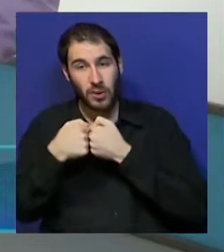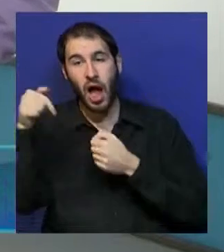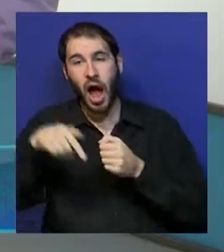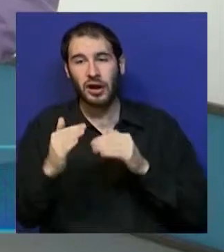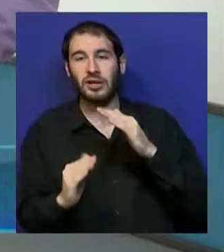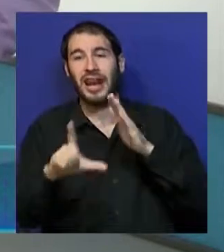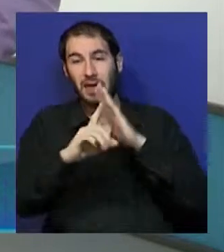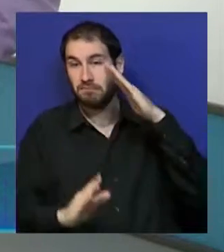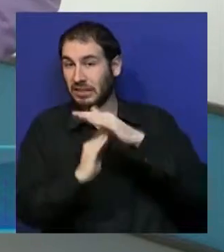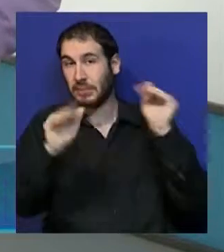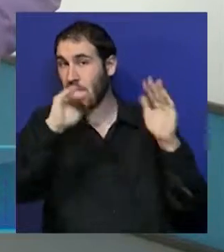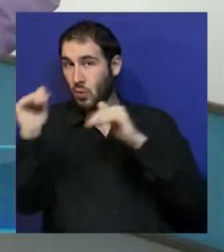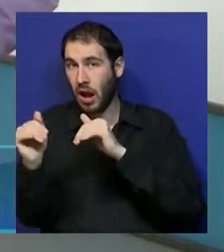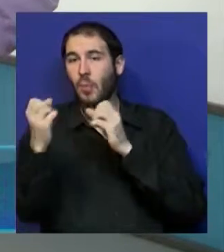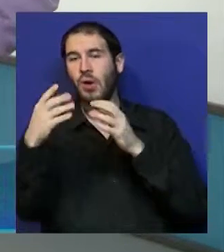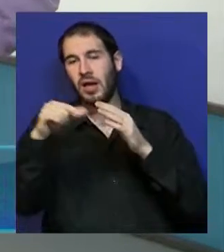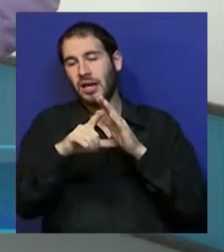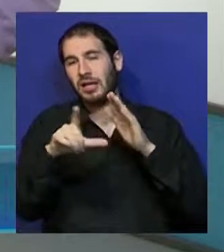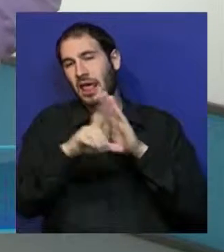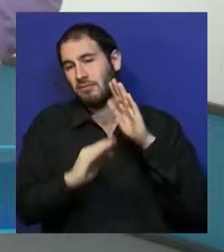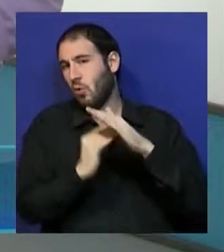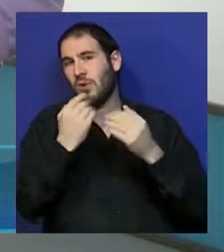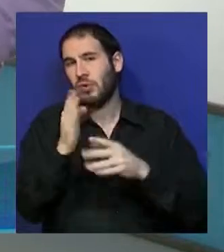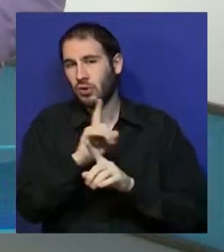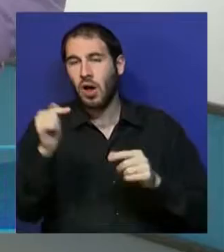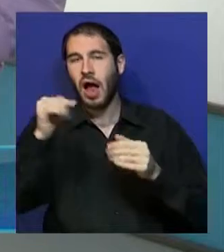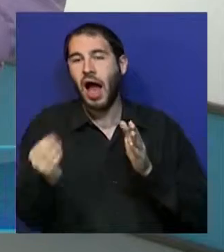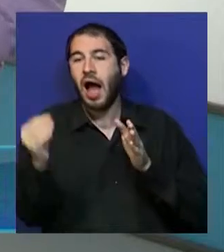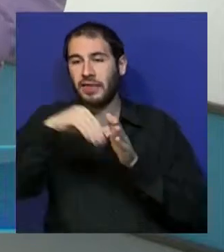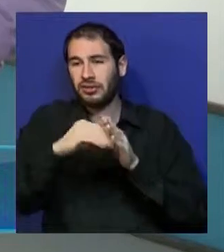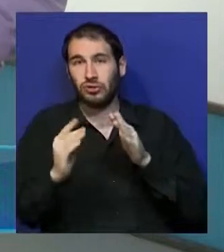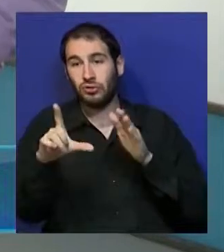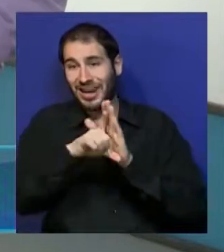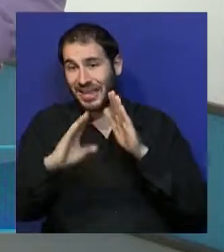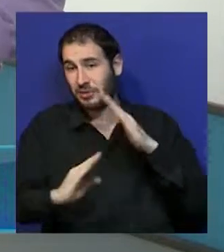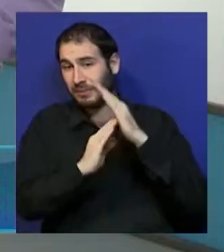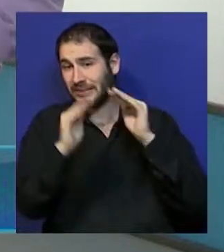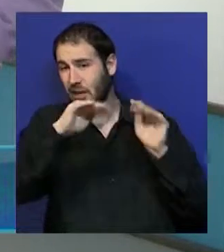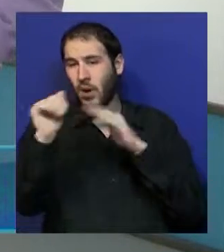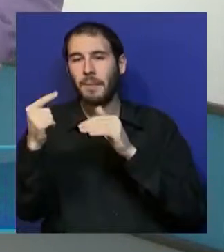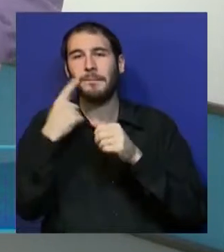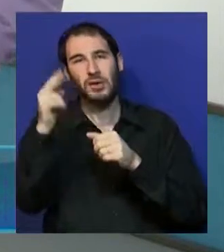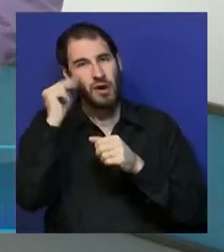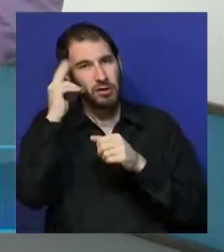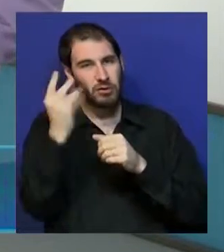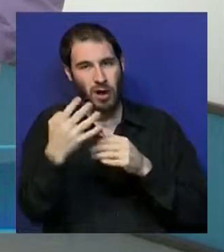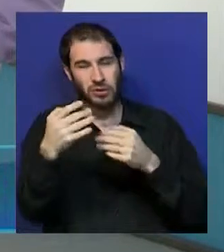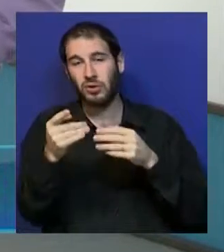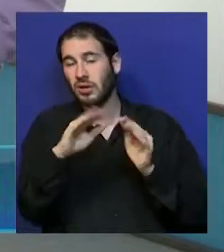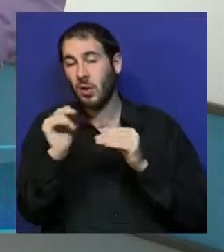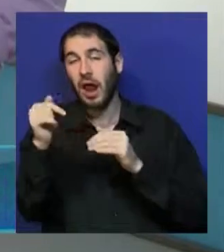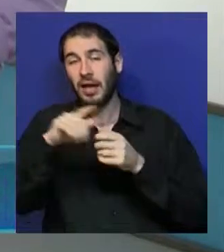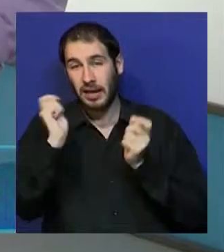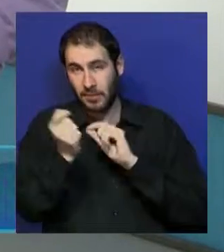rango constitucional, por eso hablo de inconstitucionalidad, ¿no? Están incorporados con ese rango a partir de la reforma del 94 y son